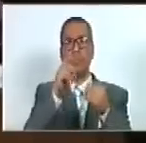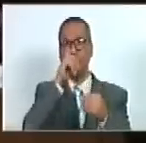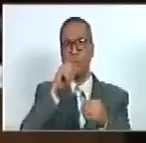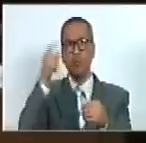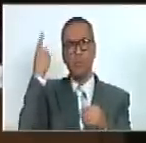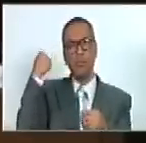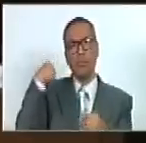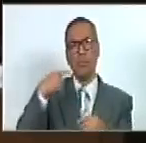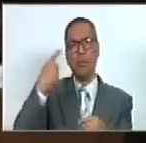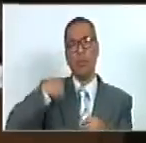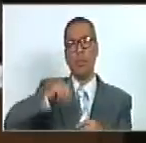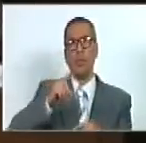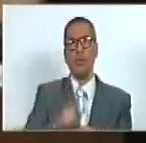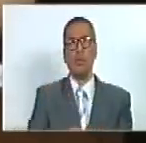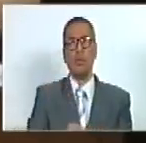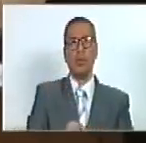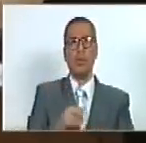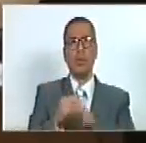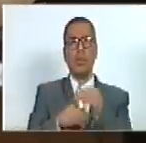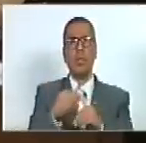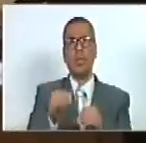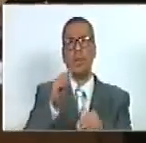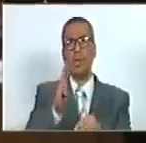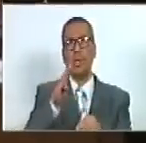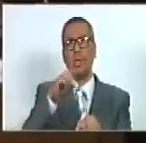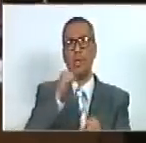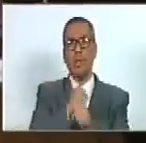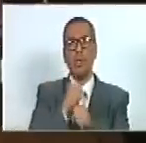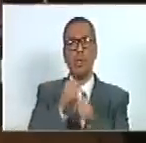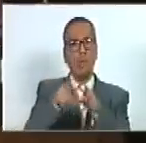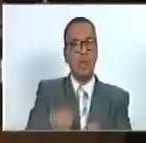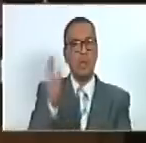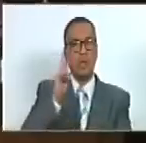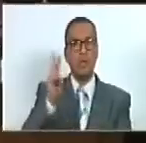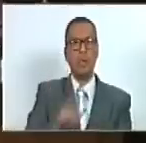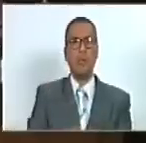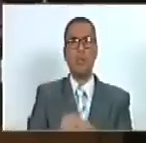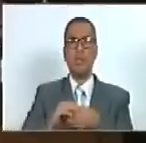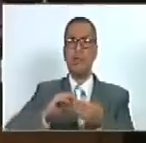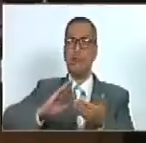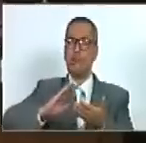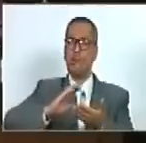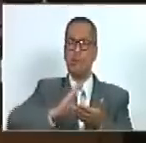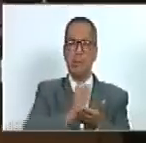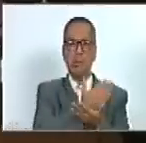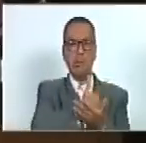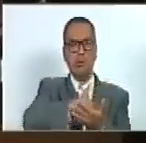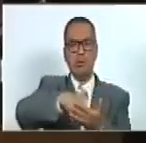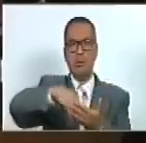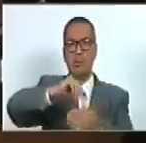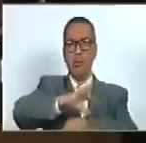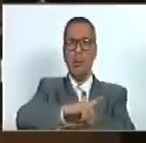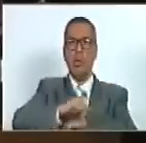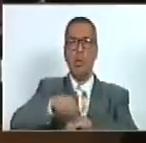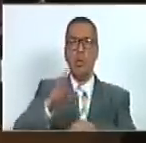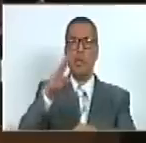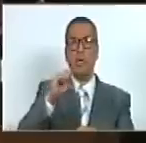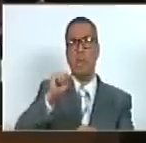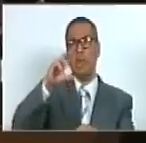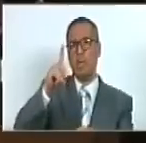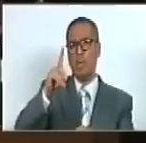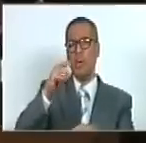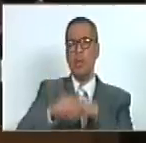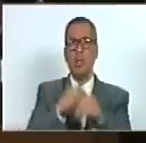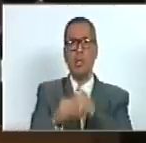cuando existió aquel famoso Banco de los Trabajadores de Venezuela que fue saqueado por Acción Democrática, que lo convirtieron en una caja